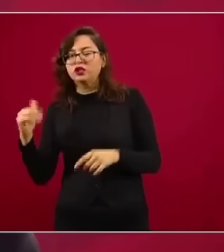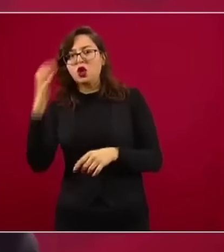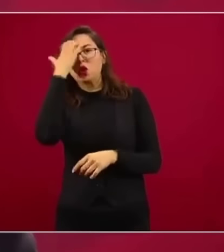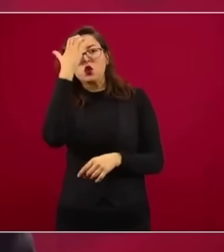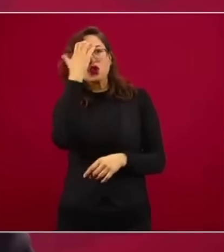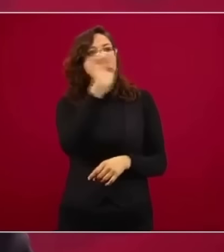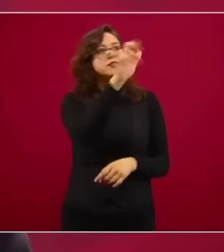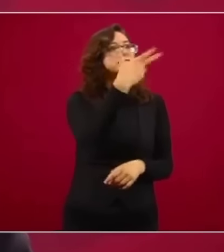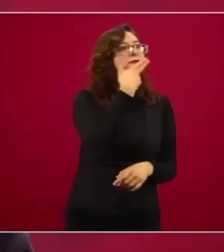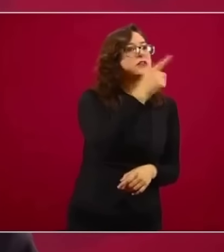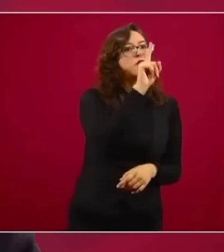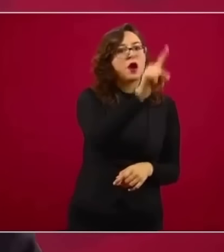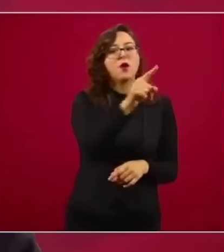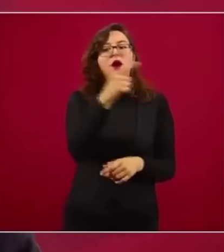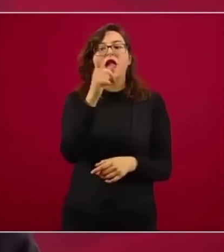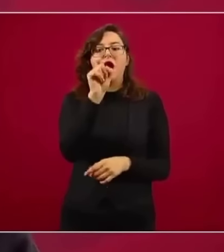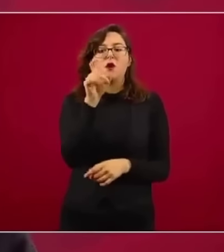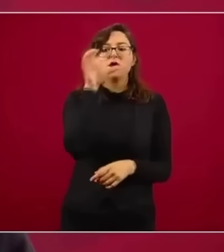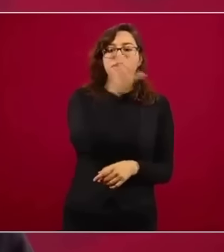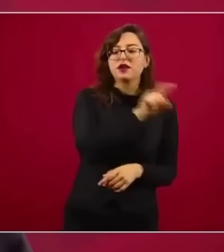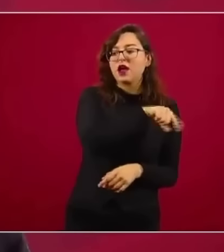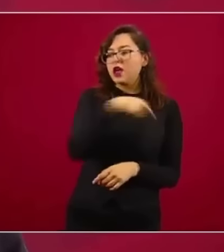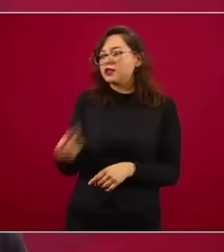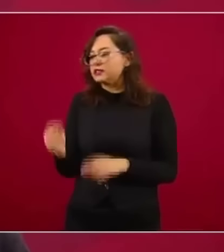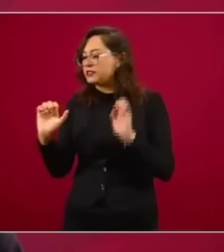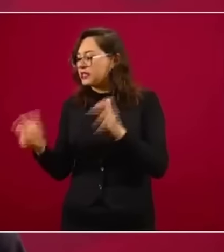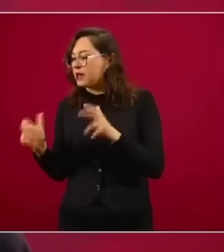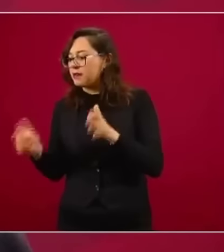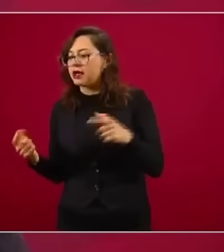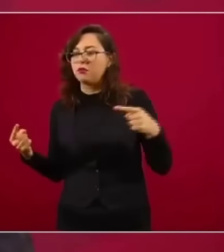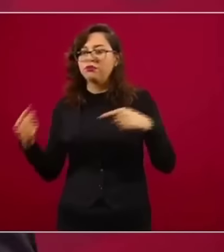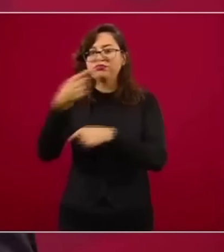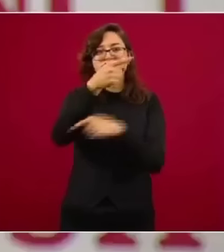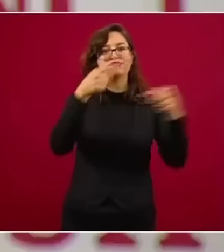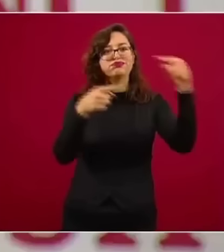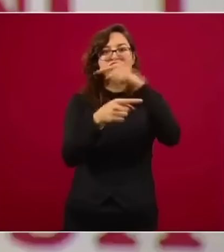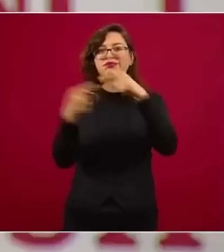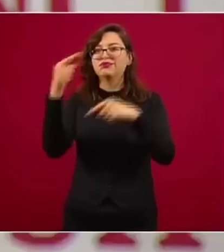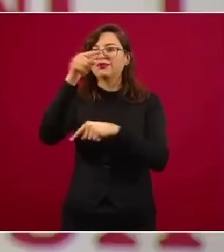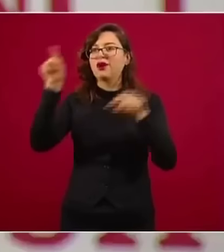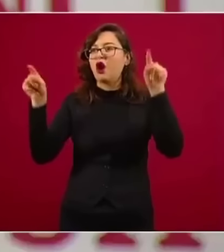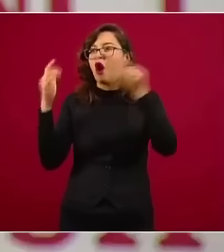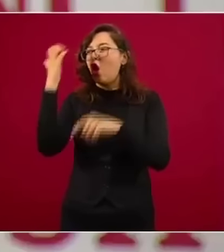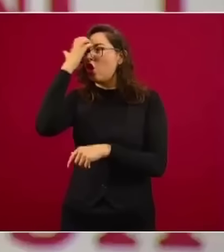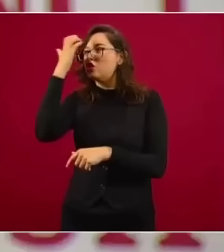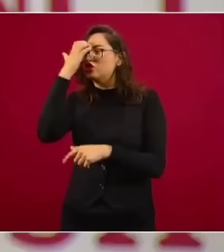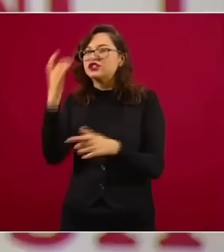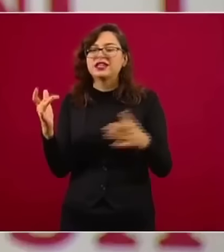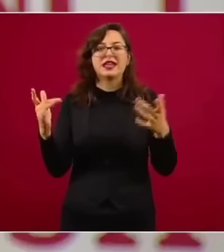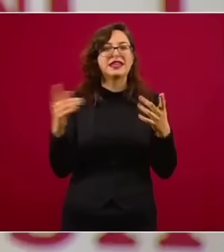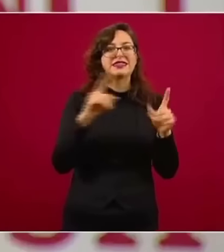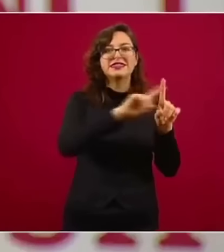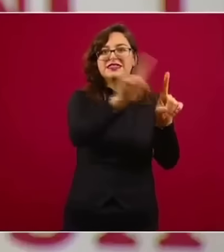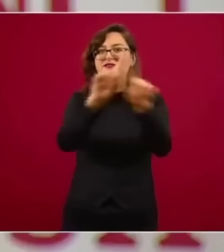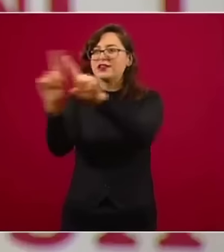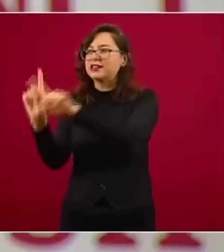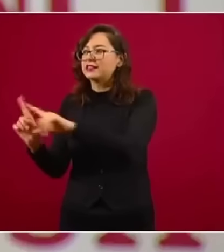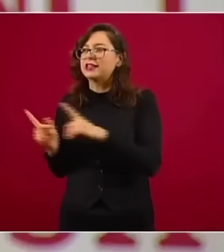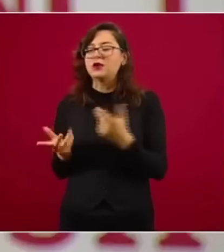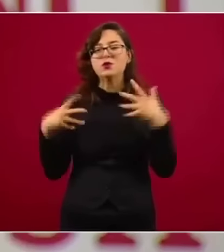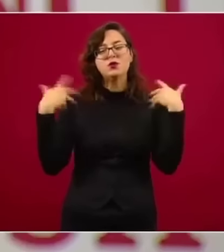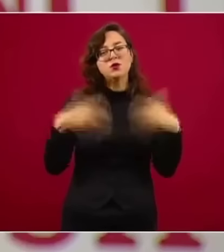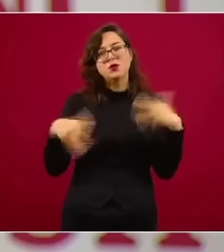de Aguascalientes conozcan también Chiapas, y se intercambie mucha información sobre nuestro bello país,